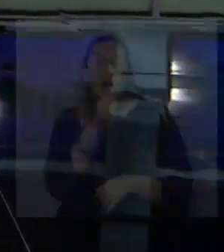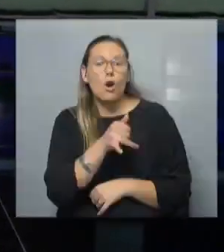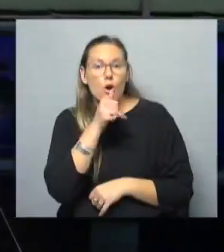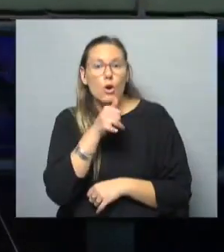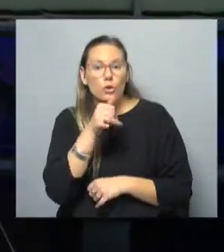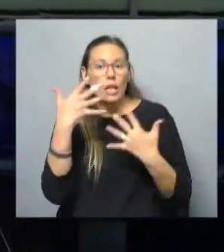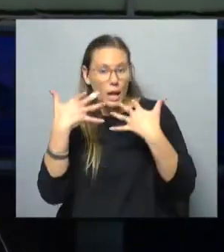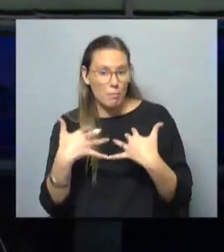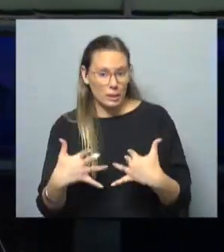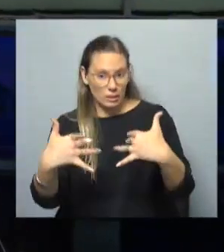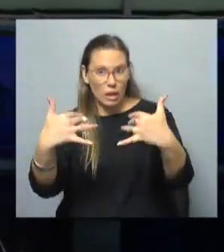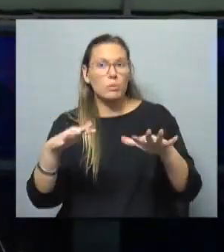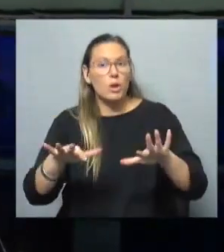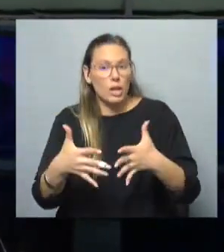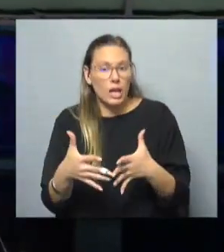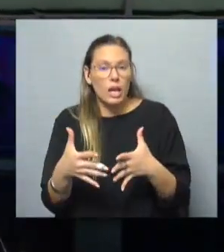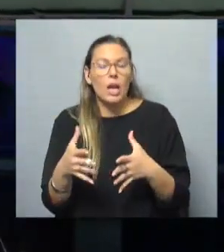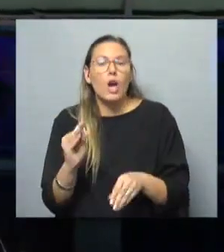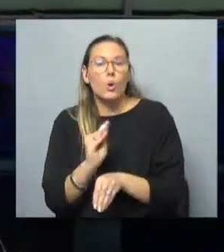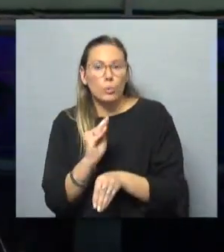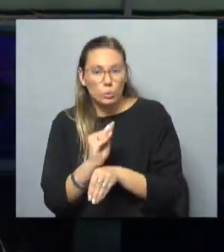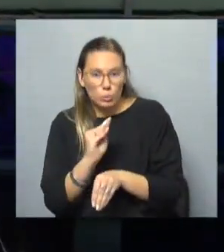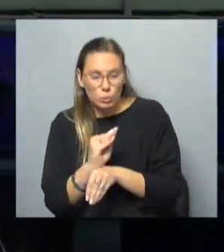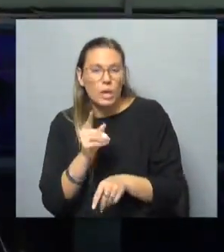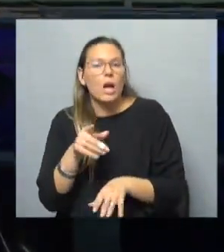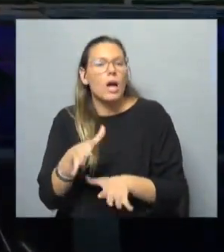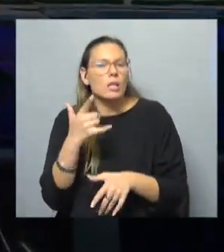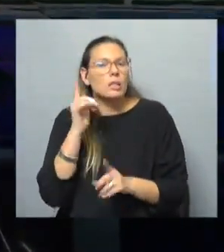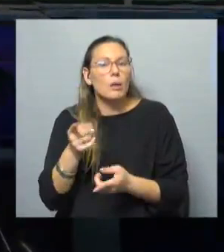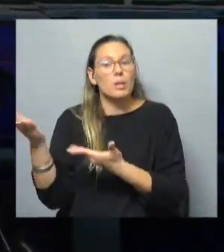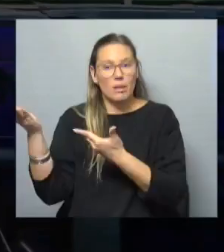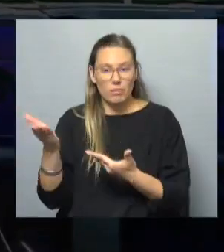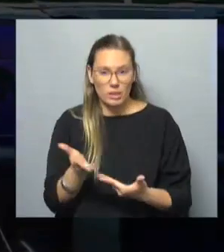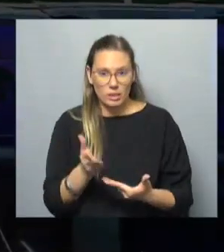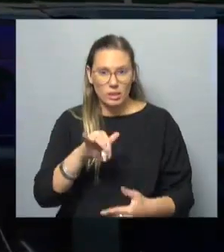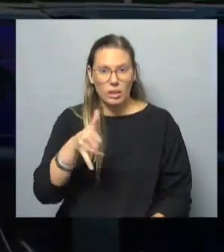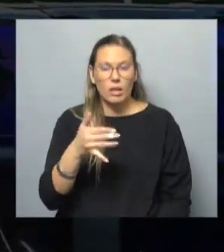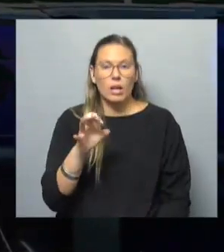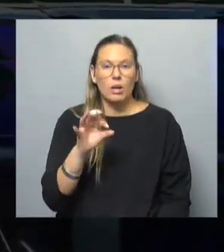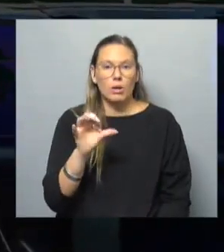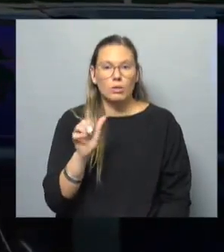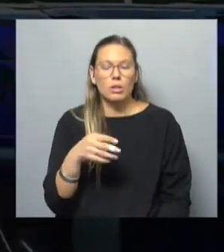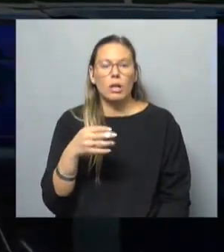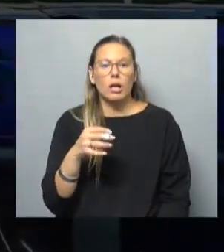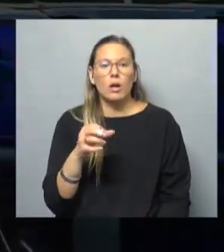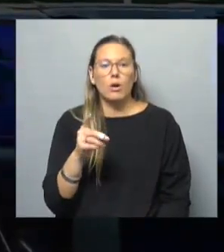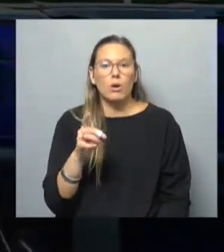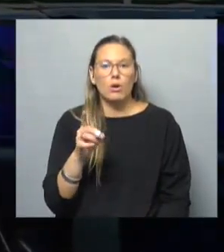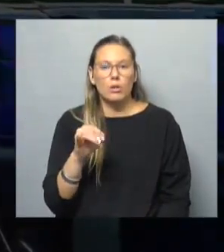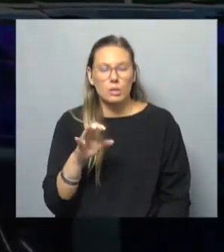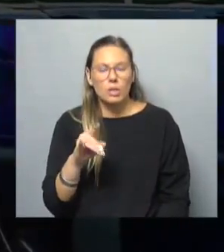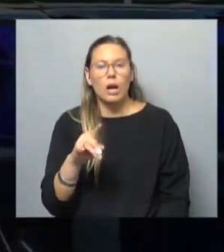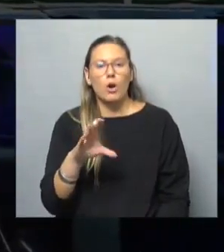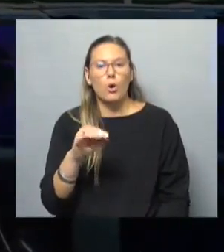del espectáculo y también de qué va la cultura ballroom y todo eso, también vamos a invitar a Josué, Odicia y Cobra. Por,